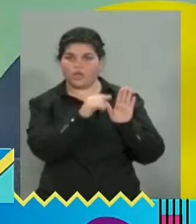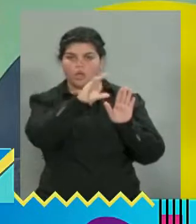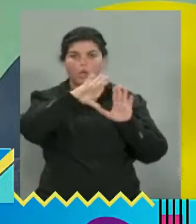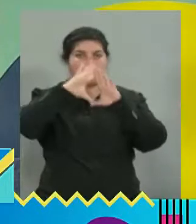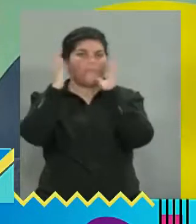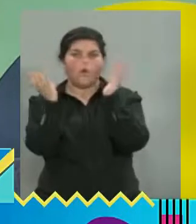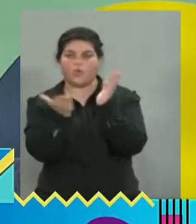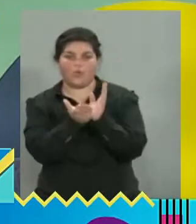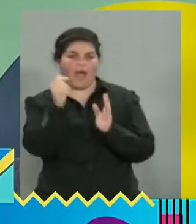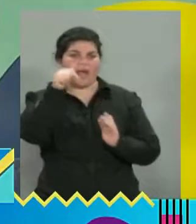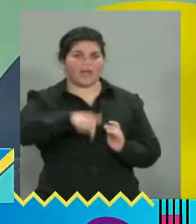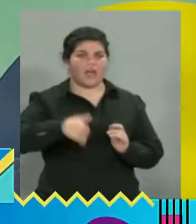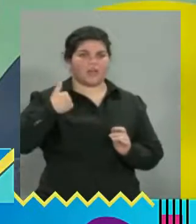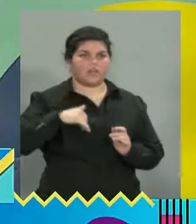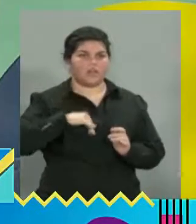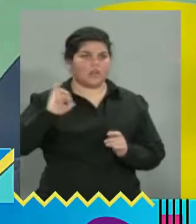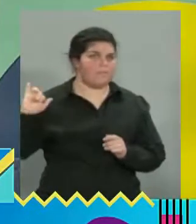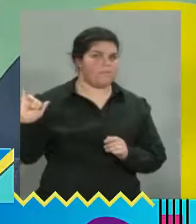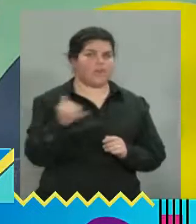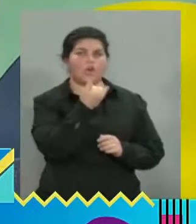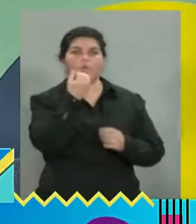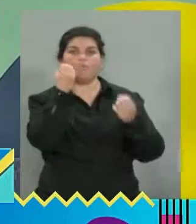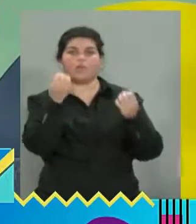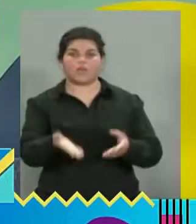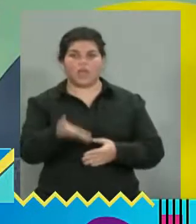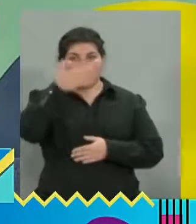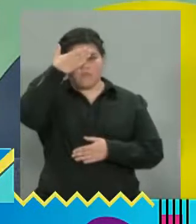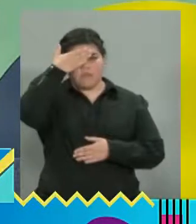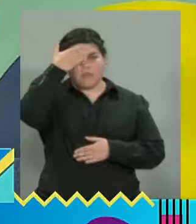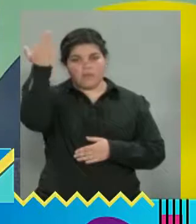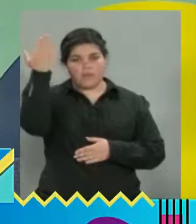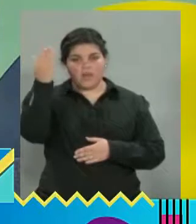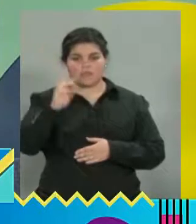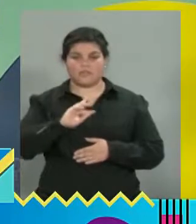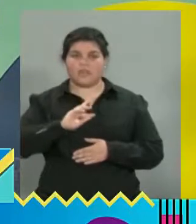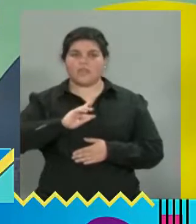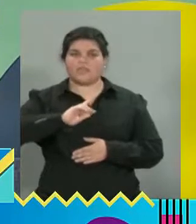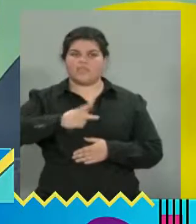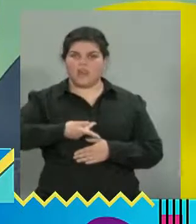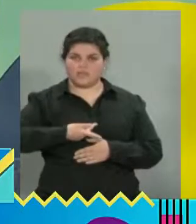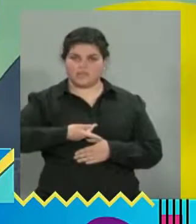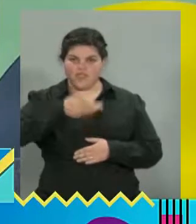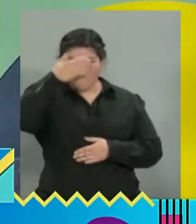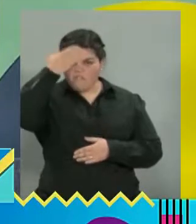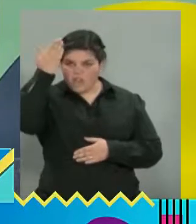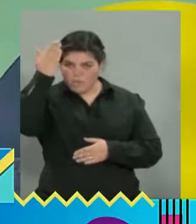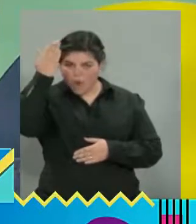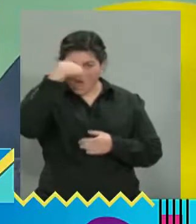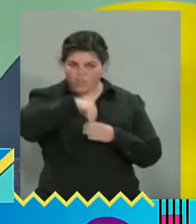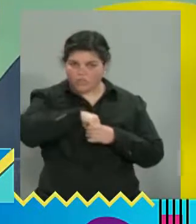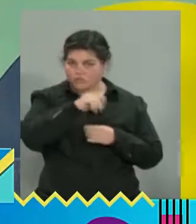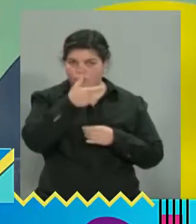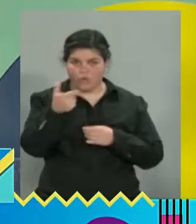mundo, porque despatologiza las identidades trans, o sea, las identidades trans no son una enfermedad para nuestro